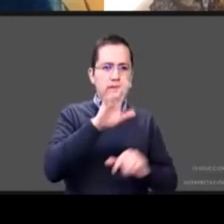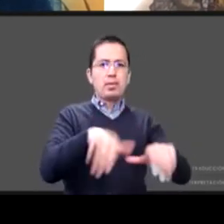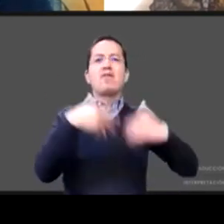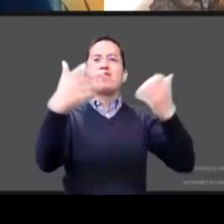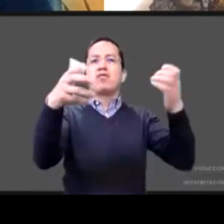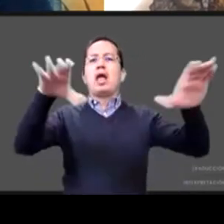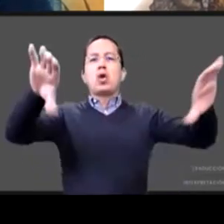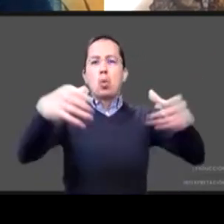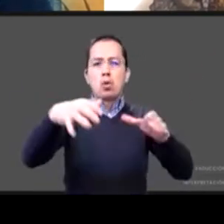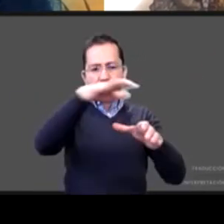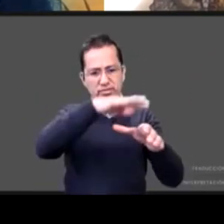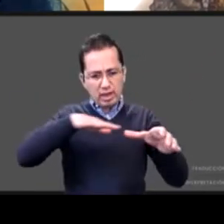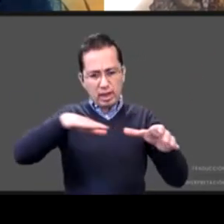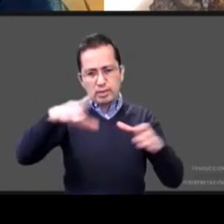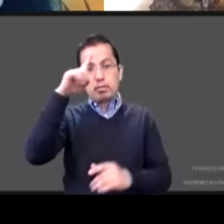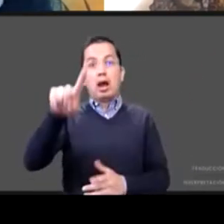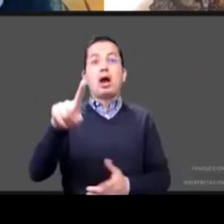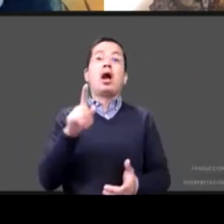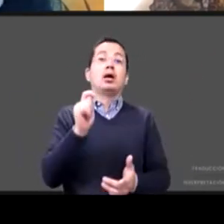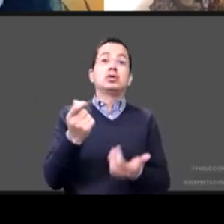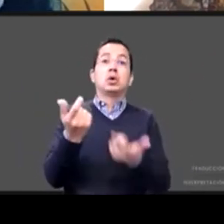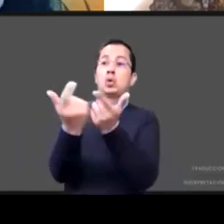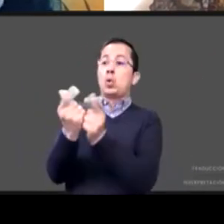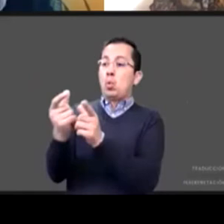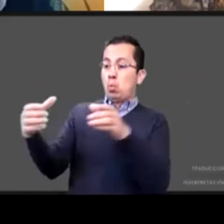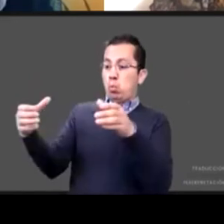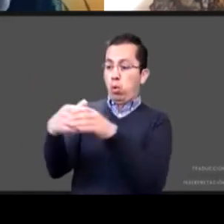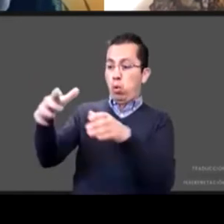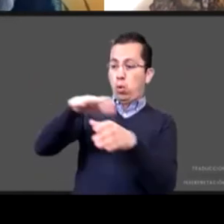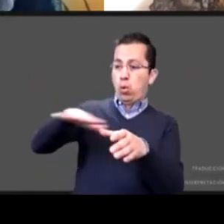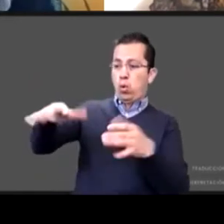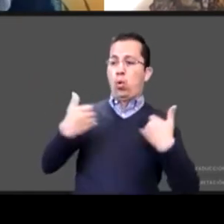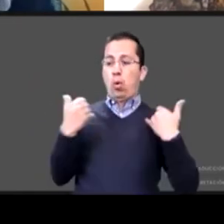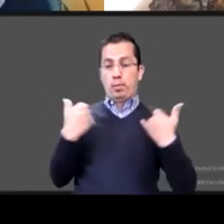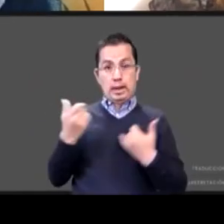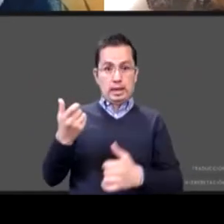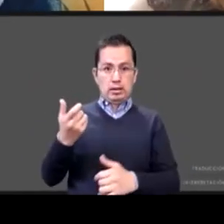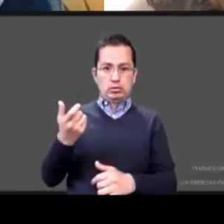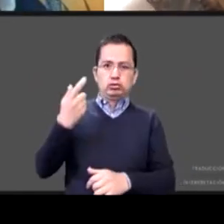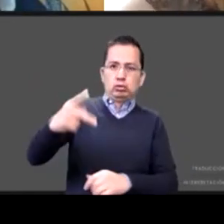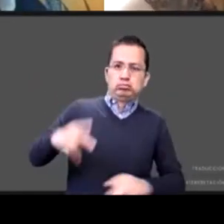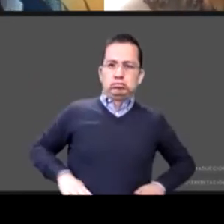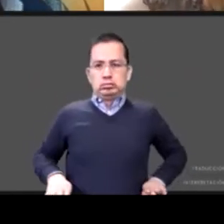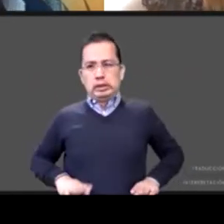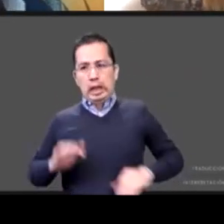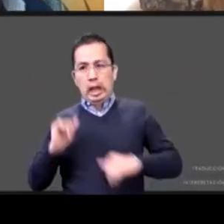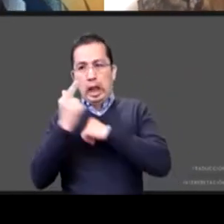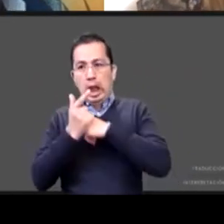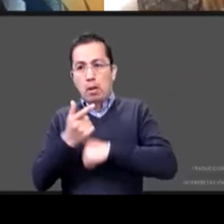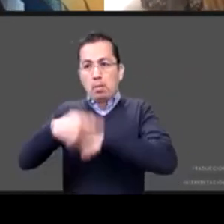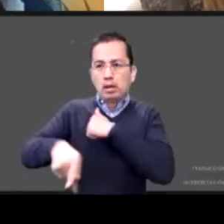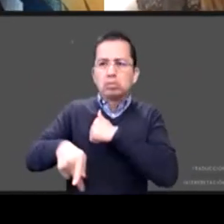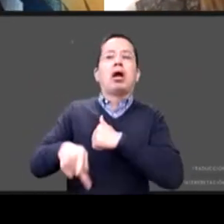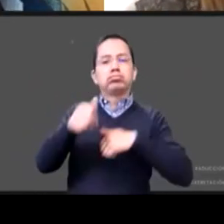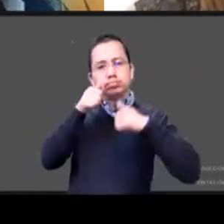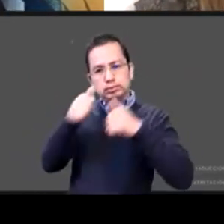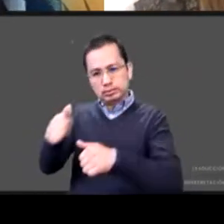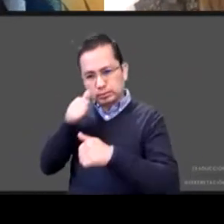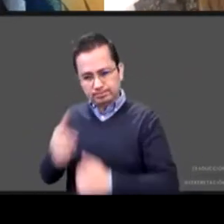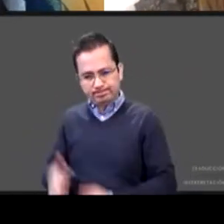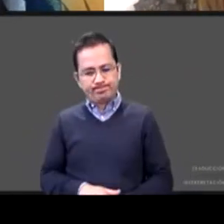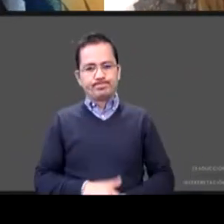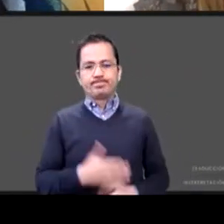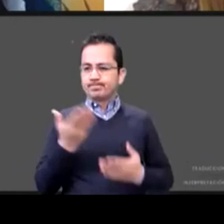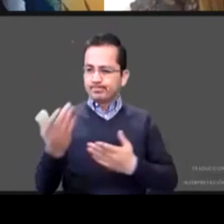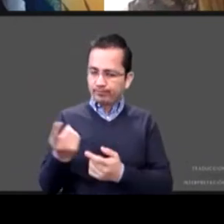atención a grupos de jóvenes, también en situaciones más particulares. Dani, por favor, buenos días. Gracias, Paco. Saludo a